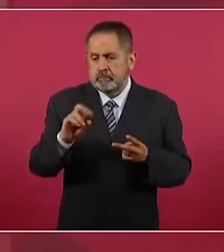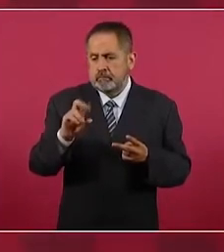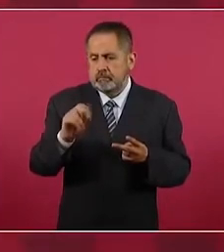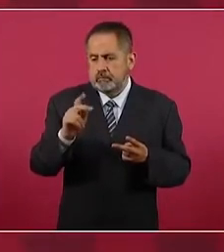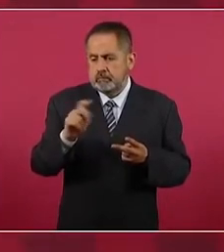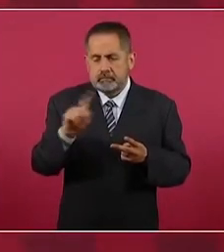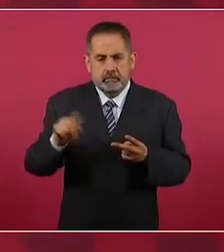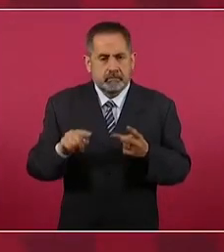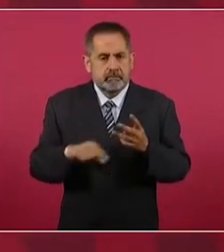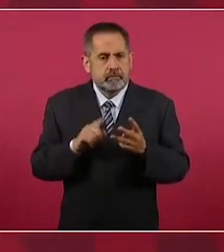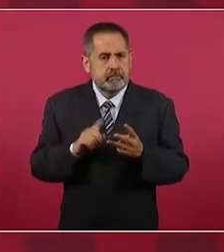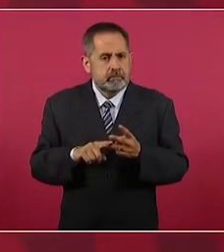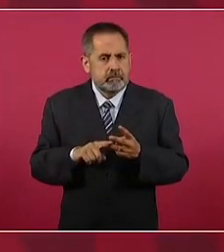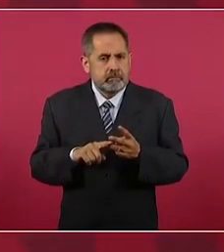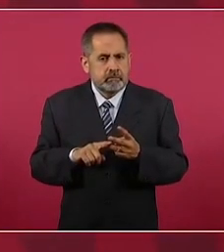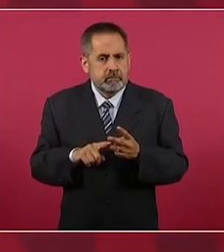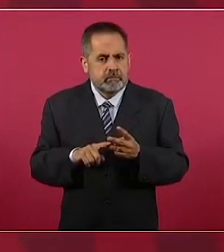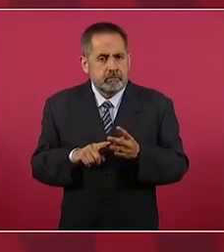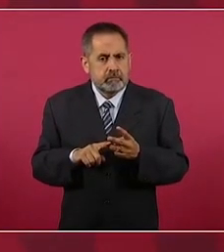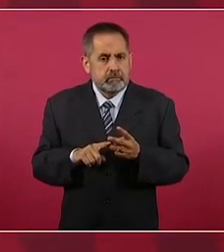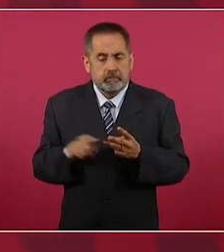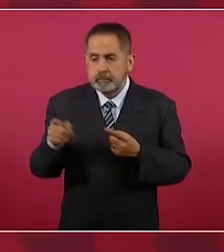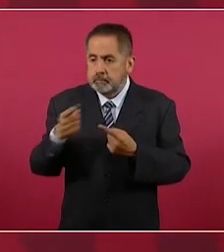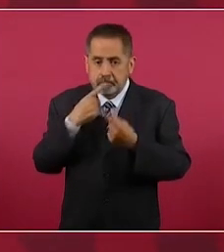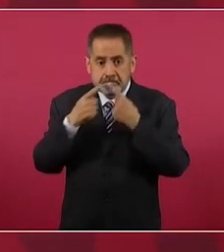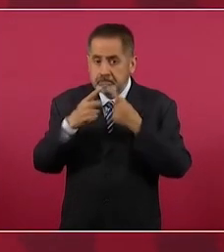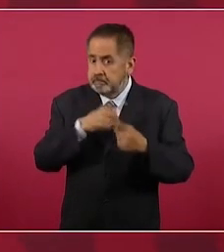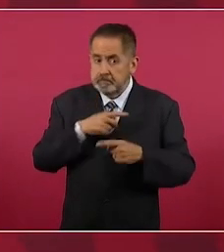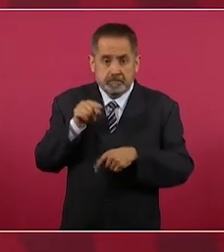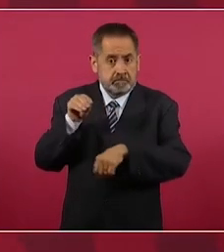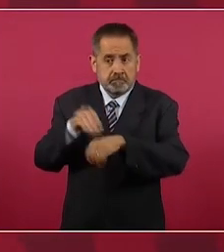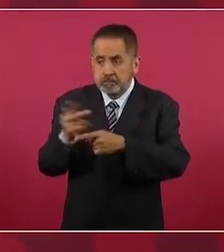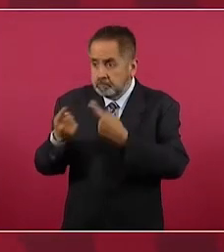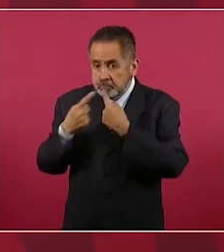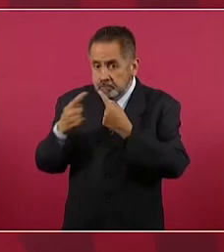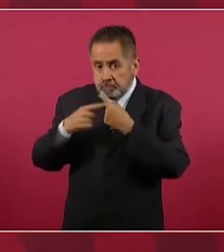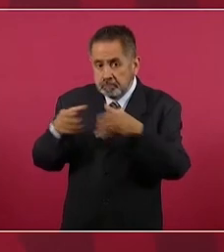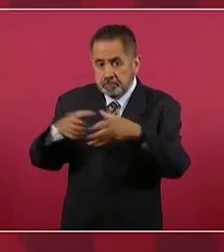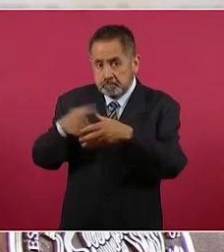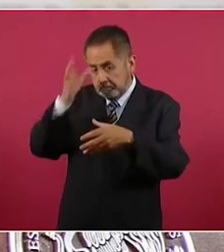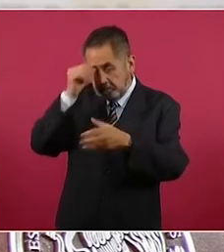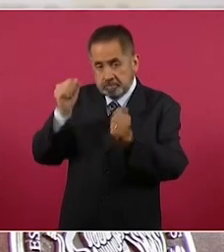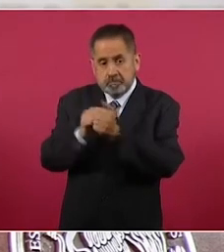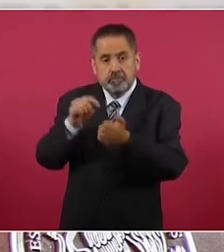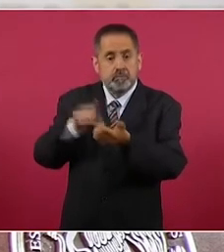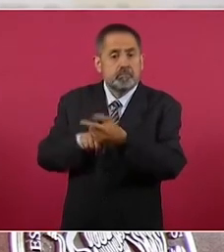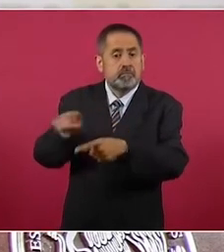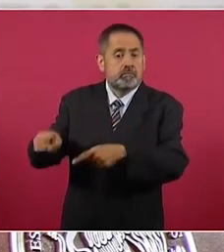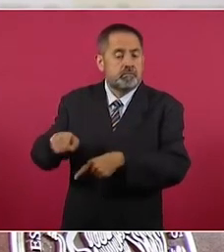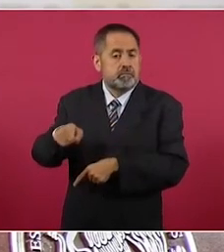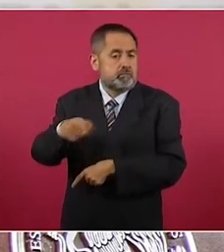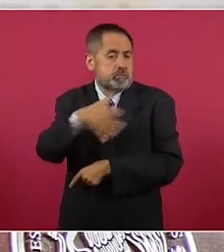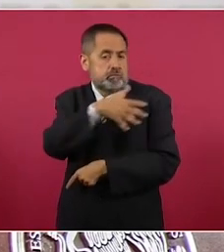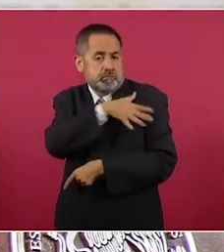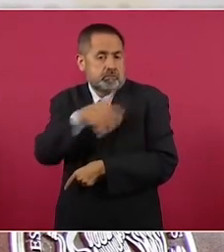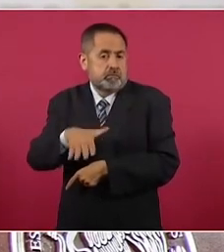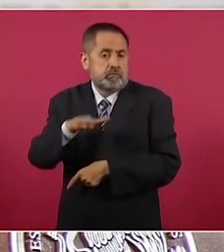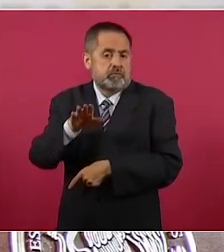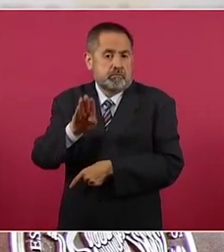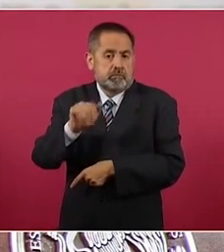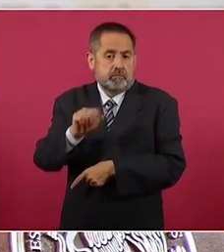Oropesa, que se pongan de acuerdo con el general